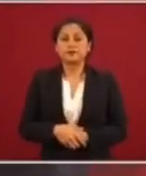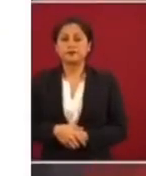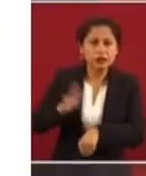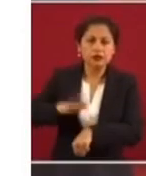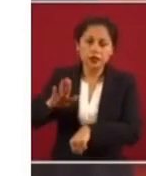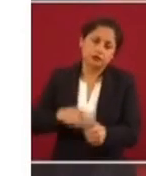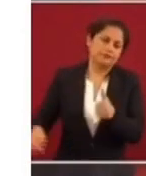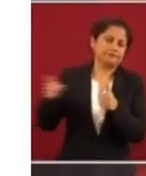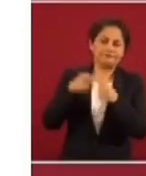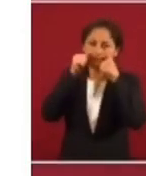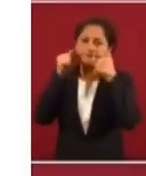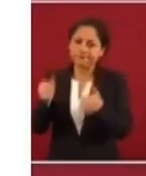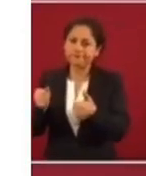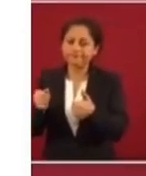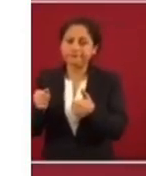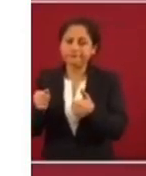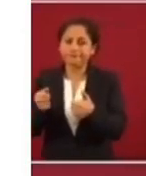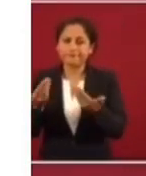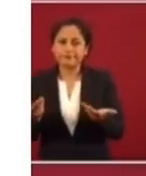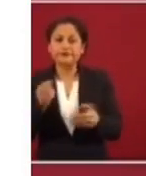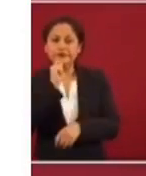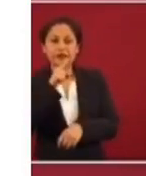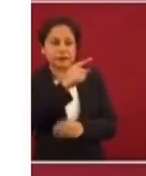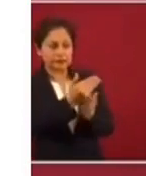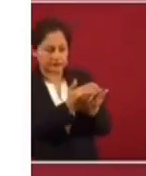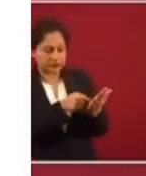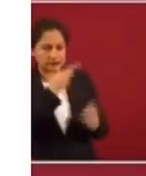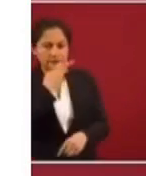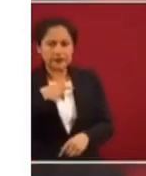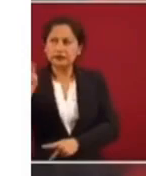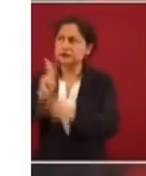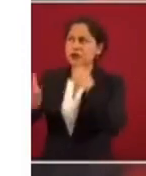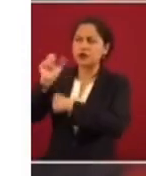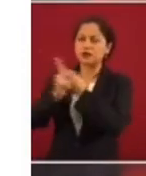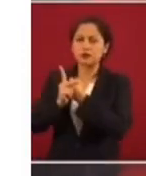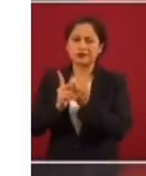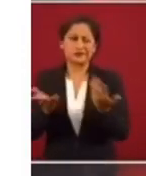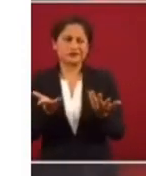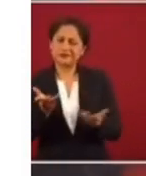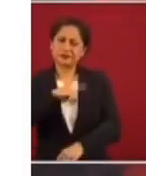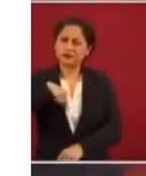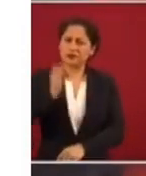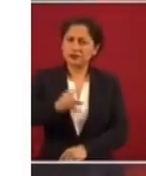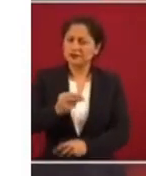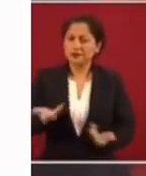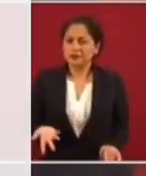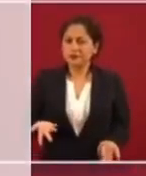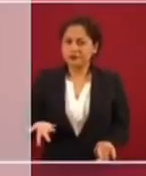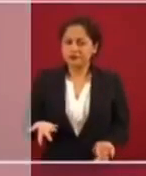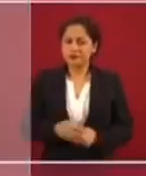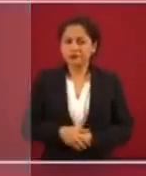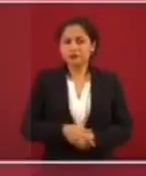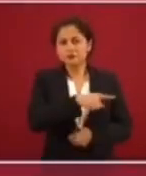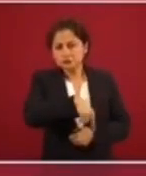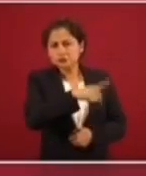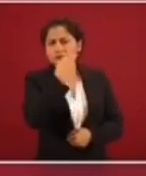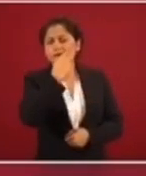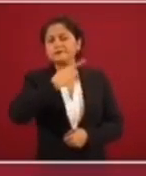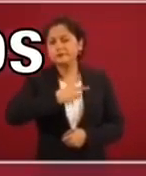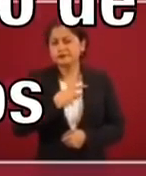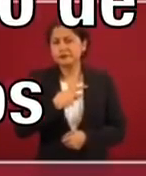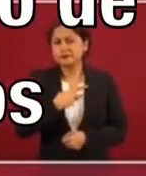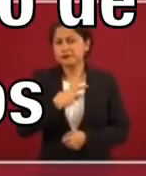proponen, que no debemos endeudar al país. Ellos sostienen que se